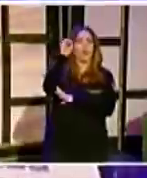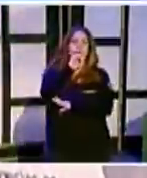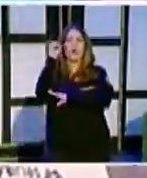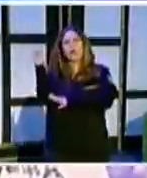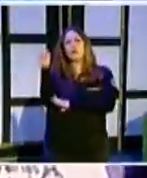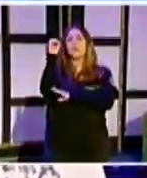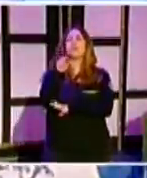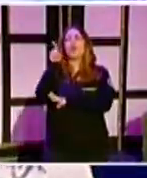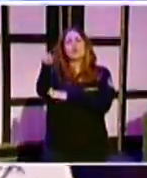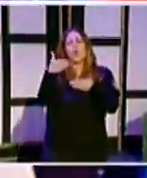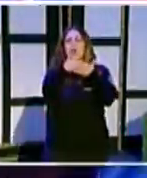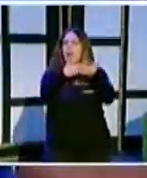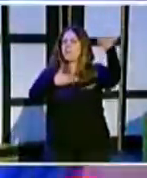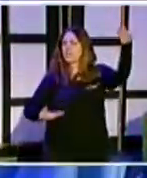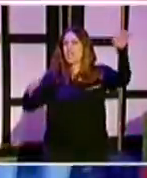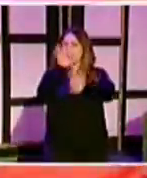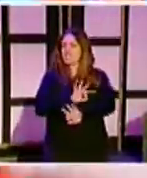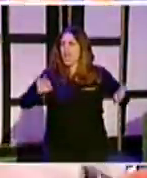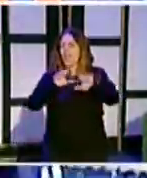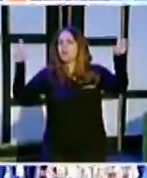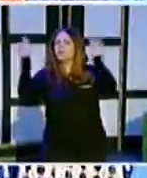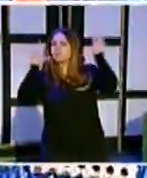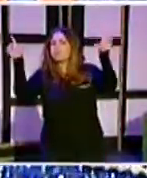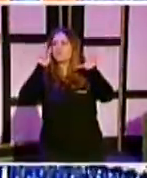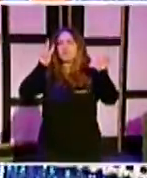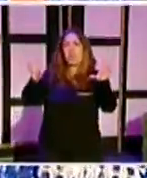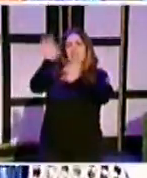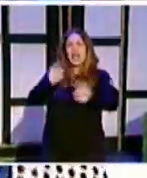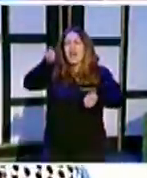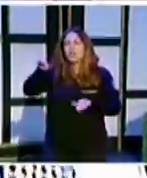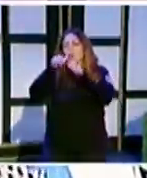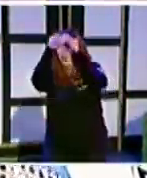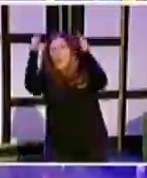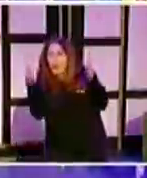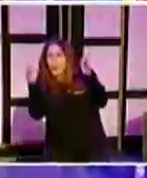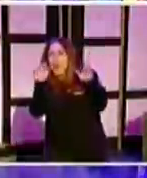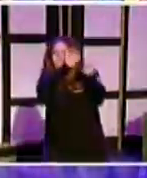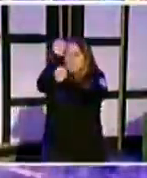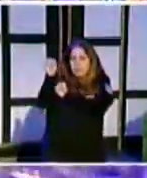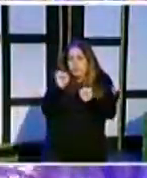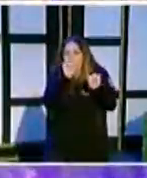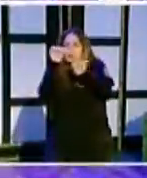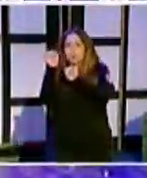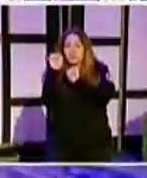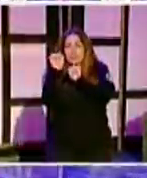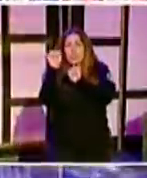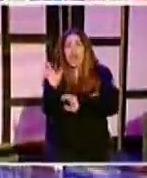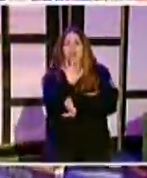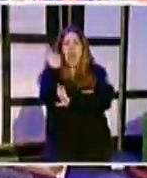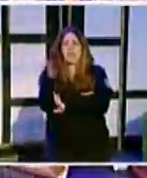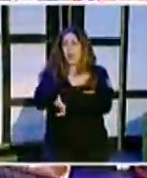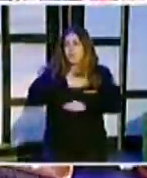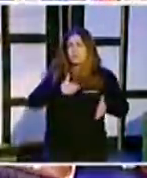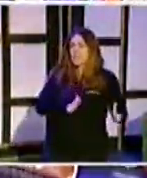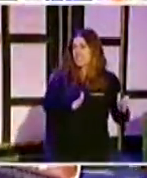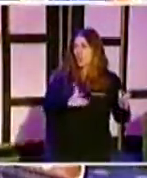No sales en la prensa ni en la televisión, tú dentro de tu cueva con toda tu protección. Dígale a mis hijos que